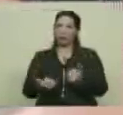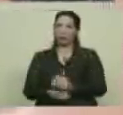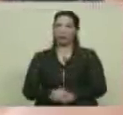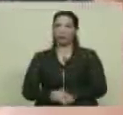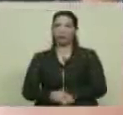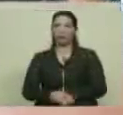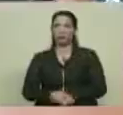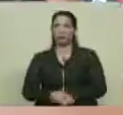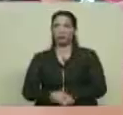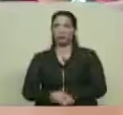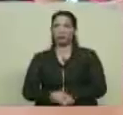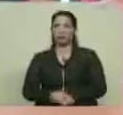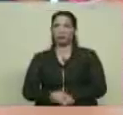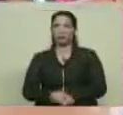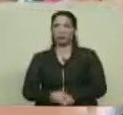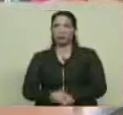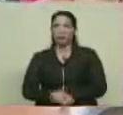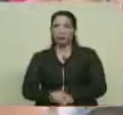¿Acaso,